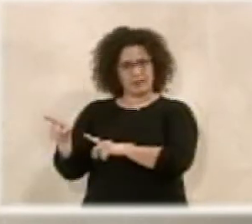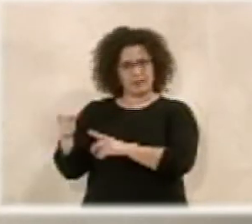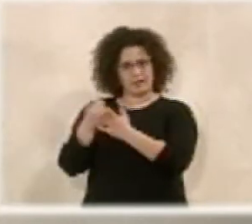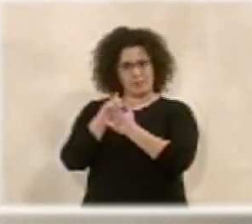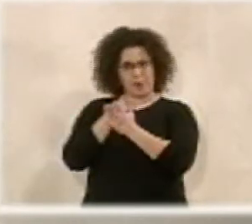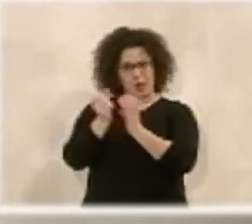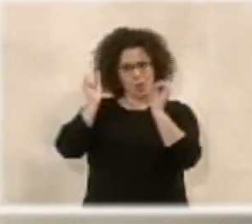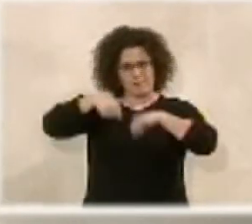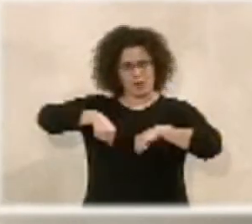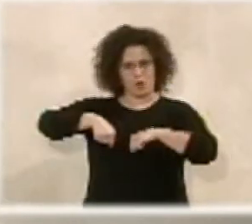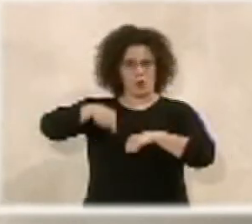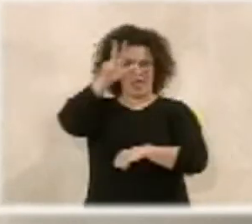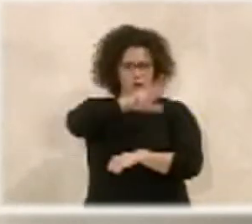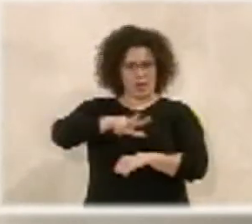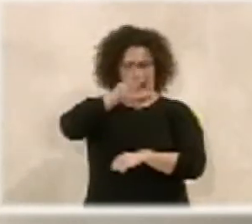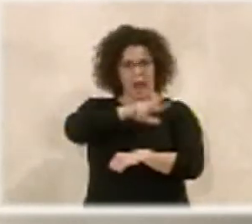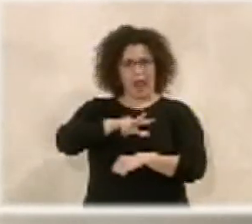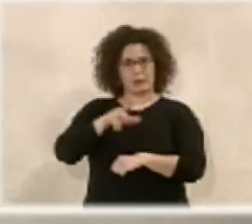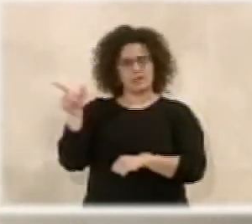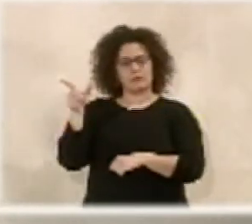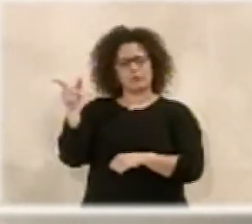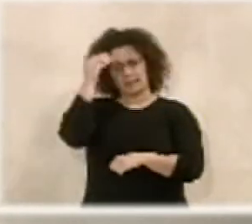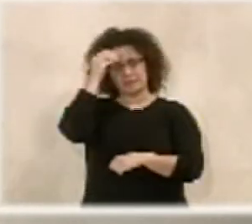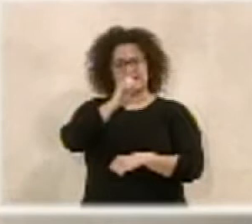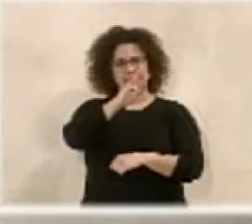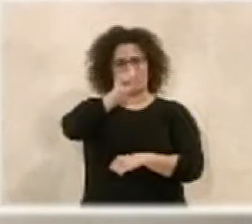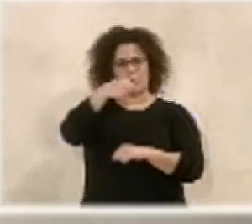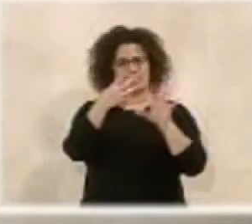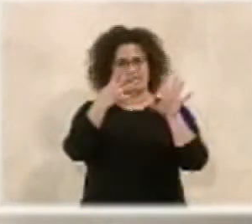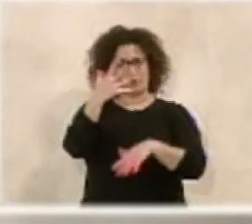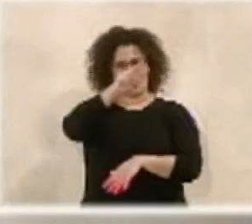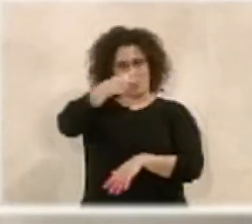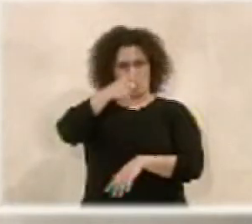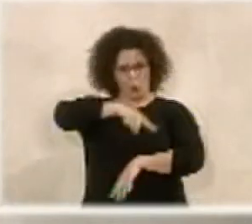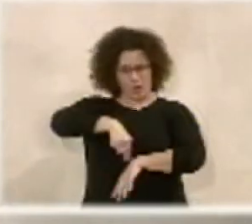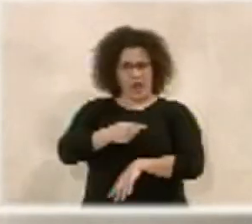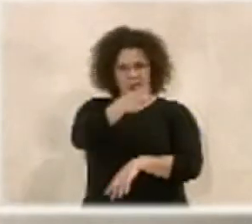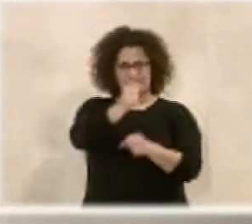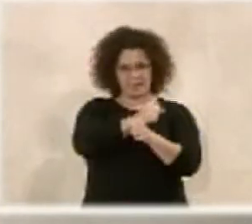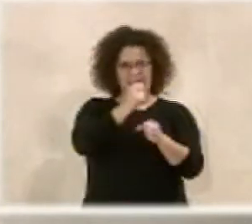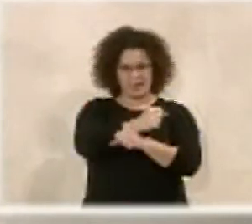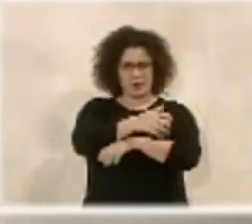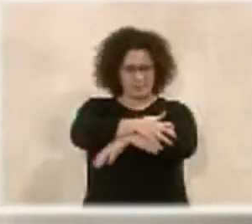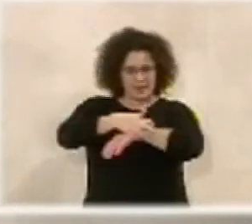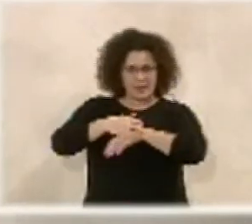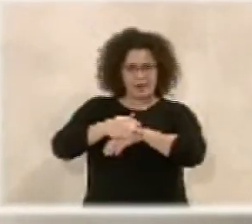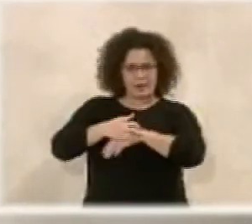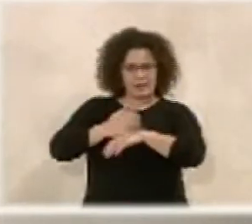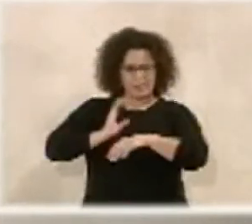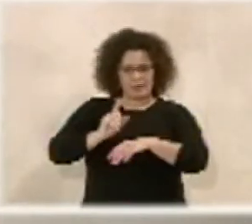pagar el convenio nacional. ¿Piensa usted que con 13,95 euros la hora estas trabajadoras van a salir de ese salario